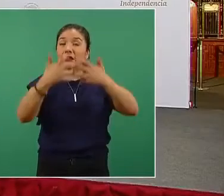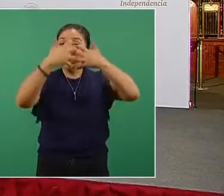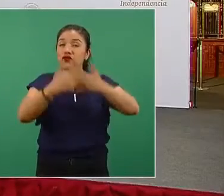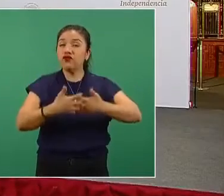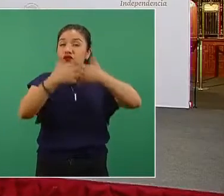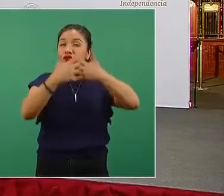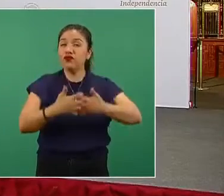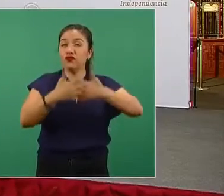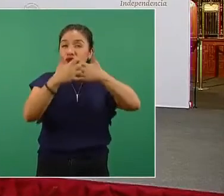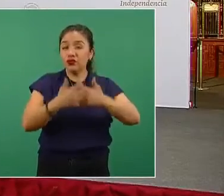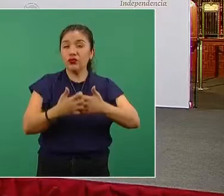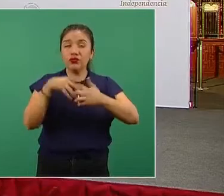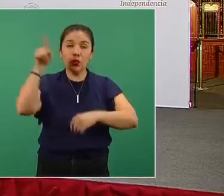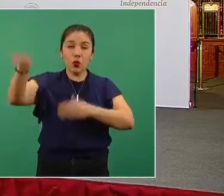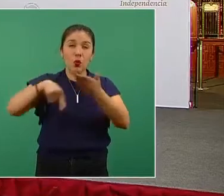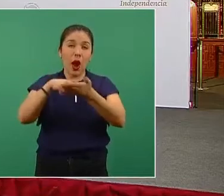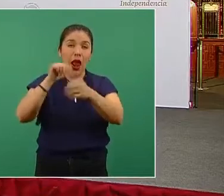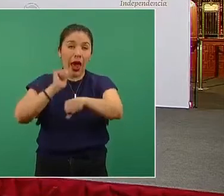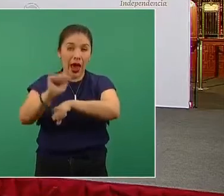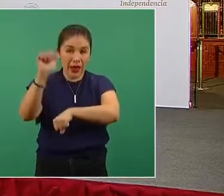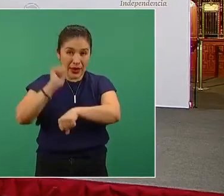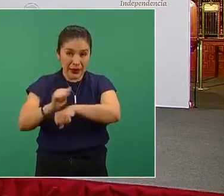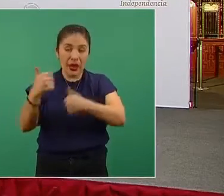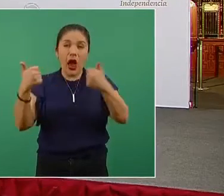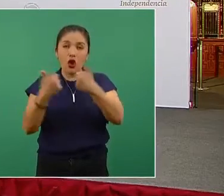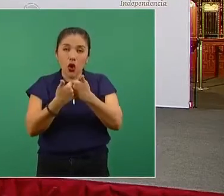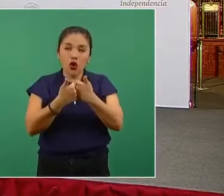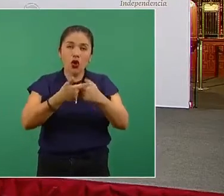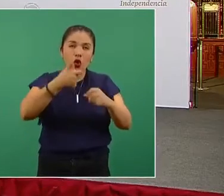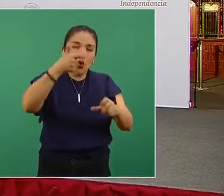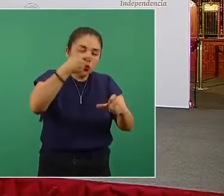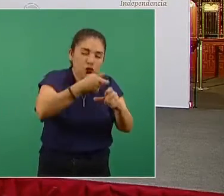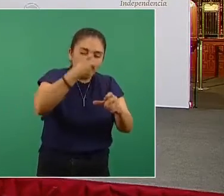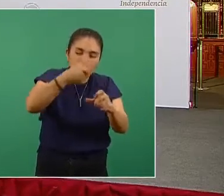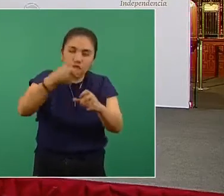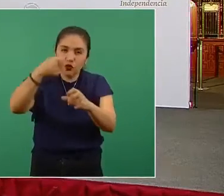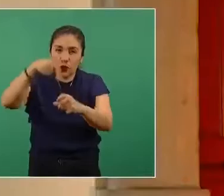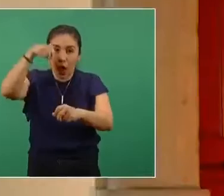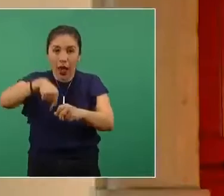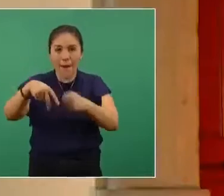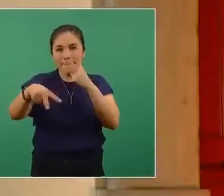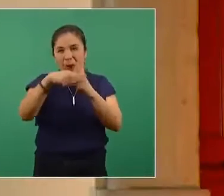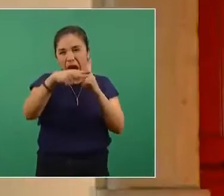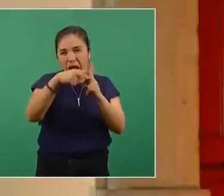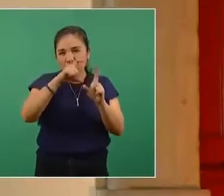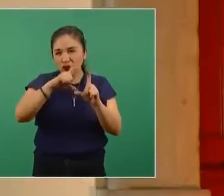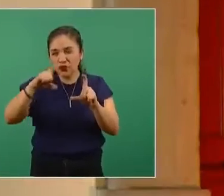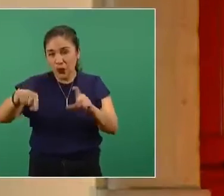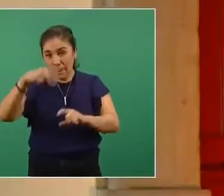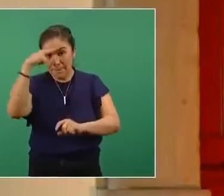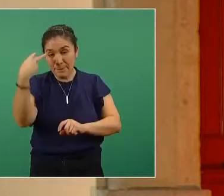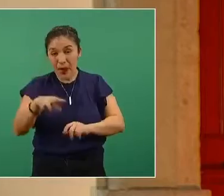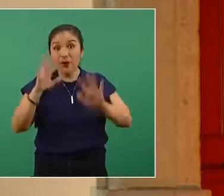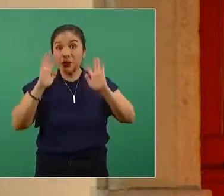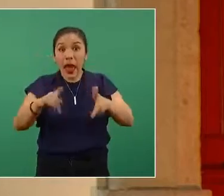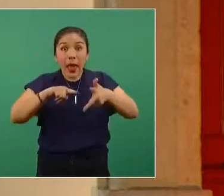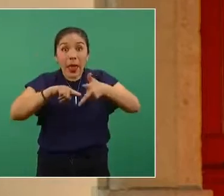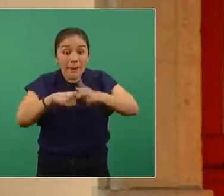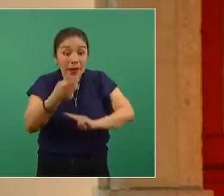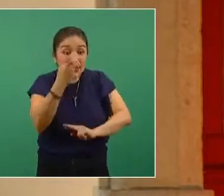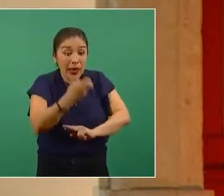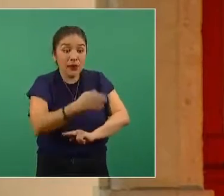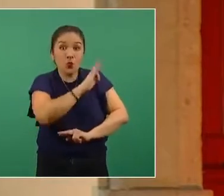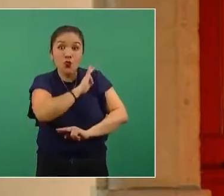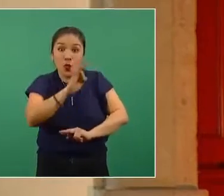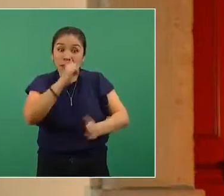o se estará fabricando en Argentina y se estará envasando en México, ya empiece a ser liberada para su uso, no